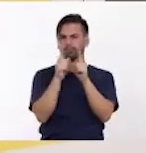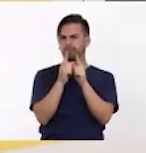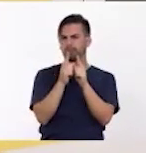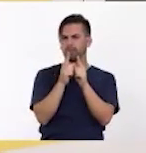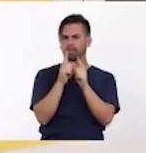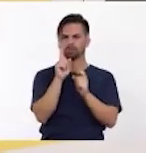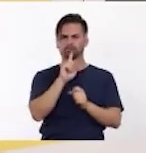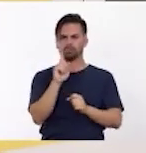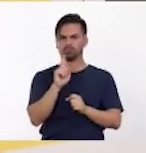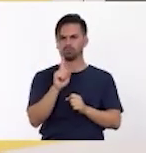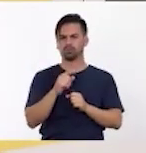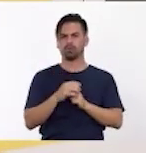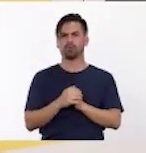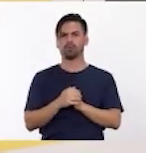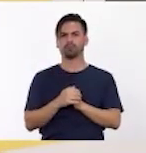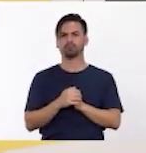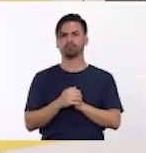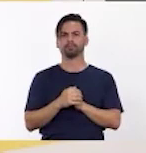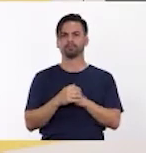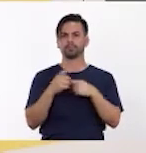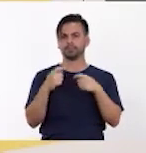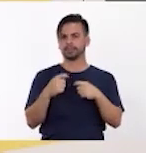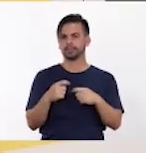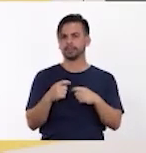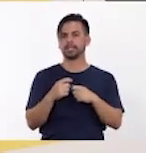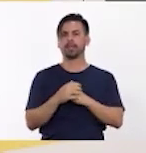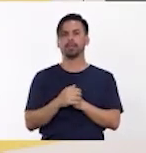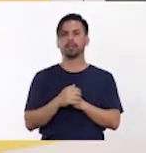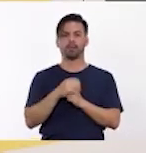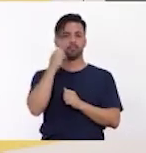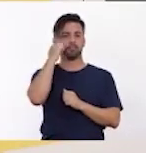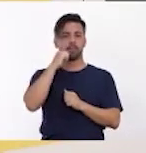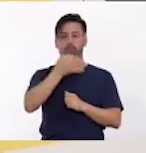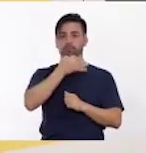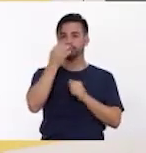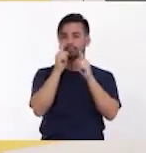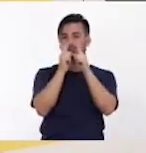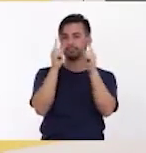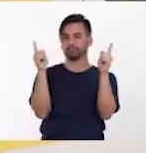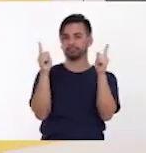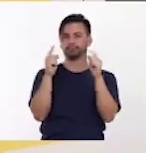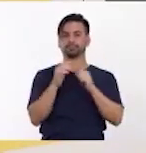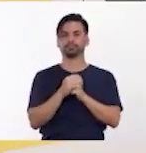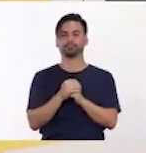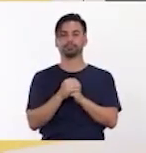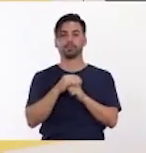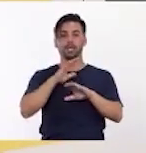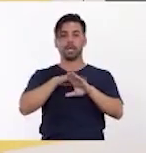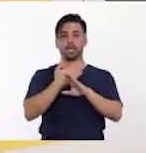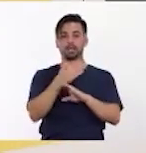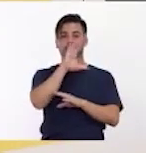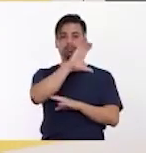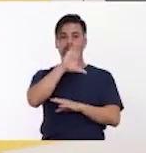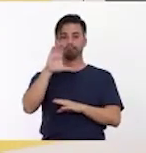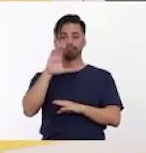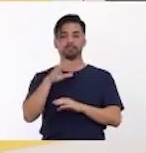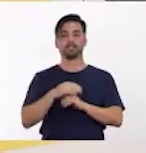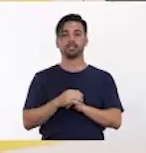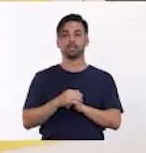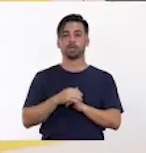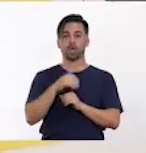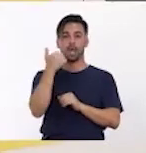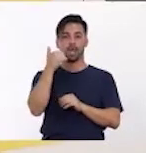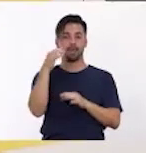porque los profesores no le van a dar los puntos necesarios. El desarrollo, aproximadamente 10 páginas,